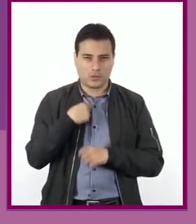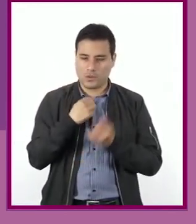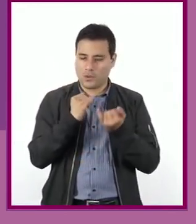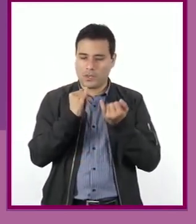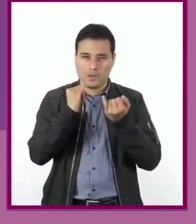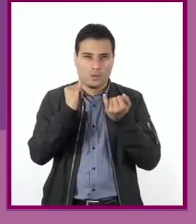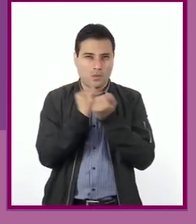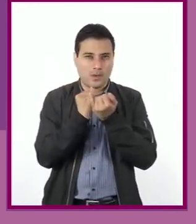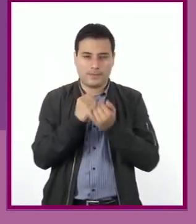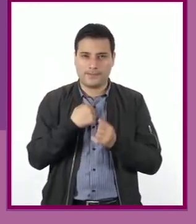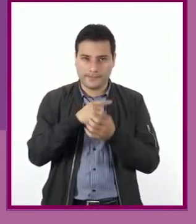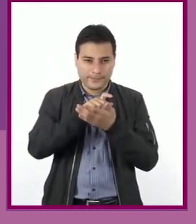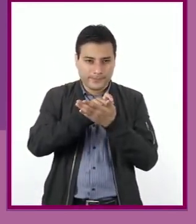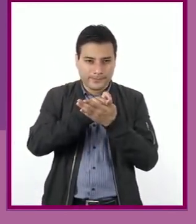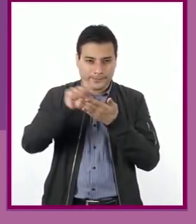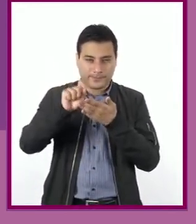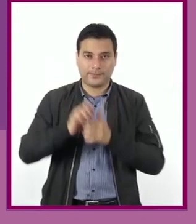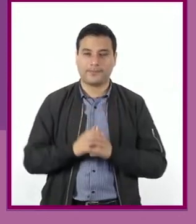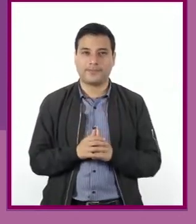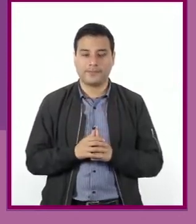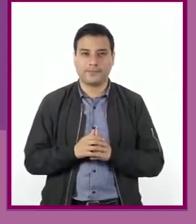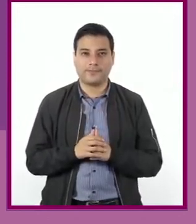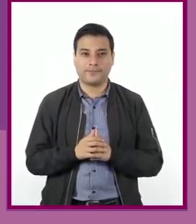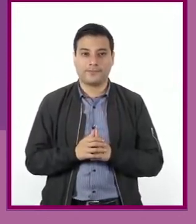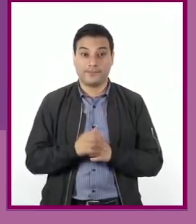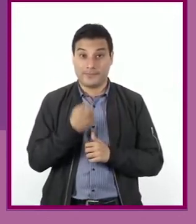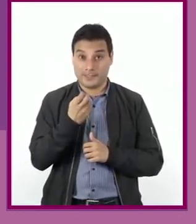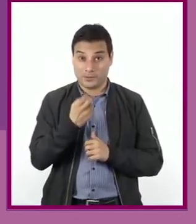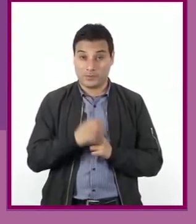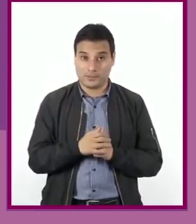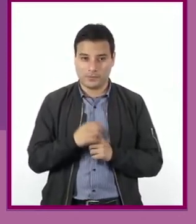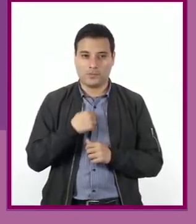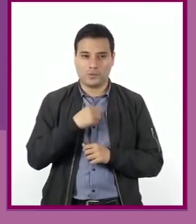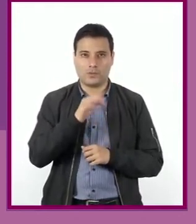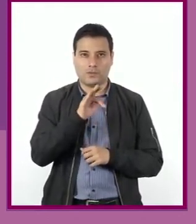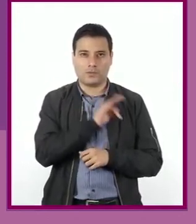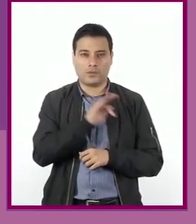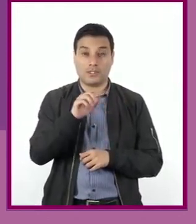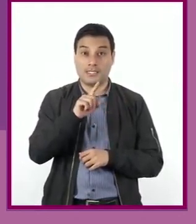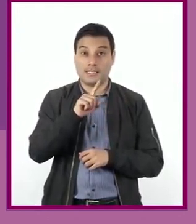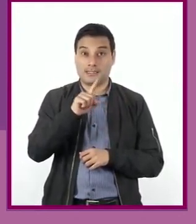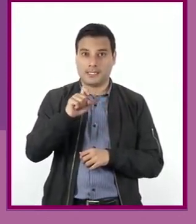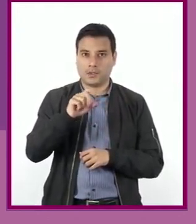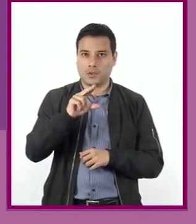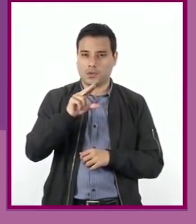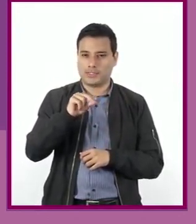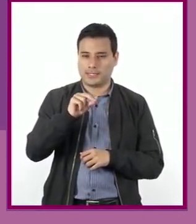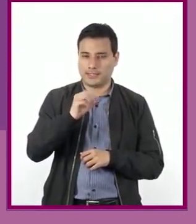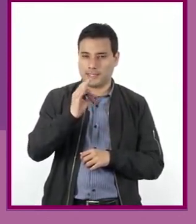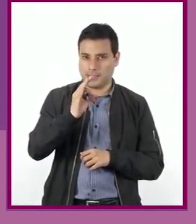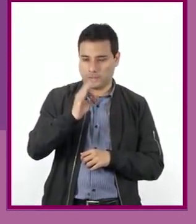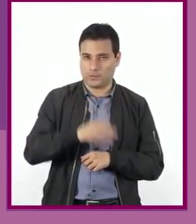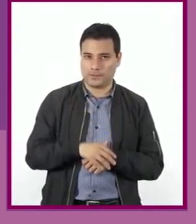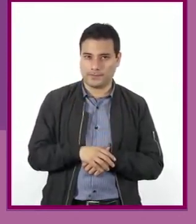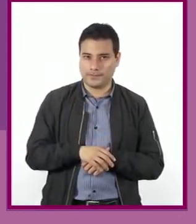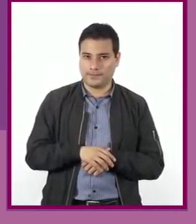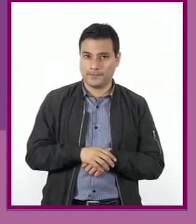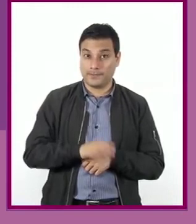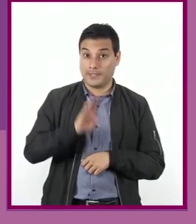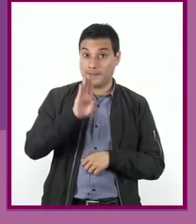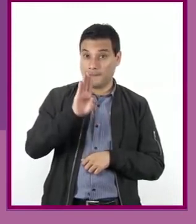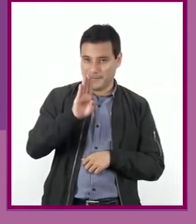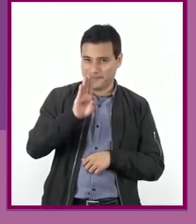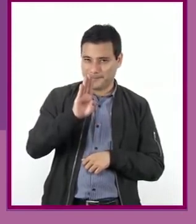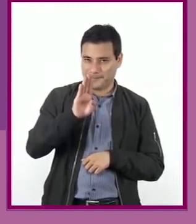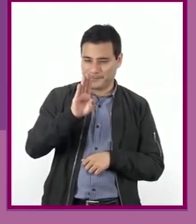la punta del primer vector. A partir de aquí, medimos los 180 grados de dirección de la fuerza B y